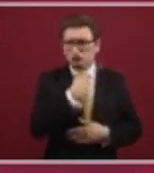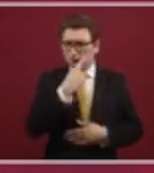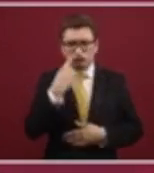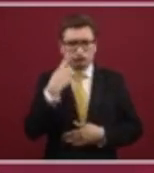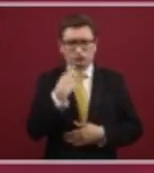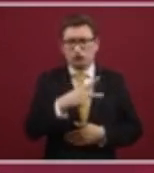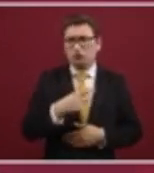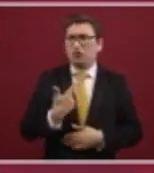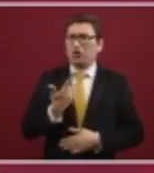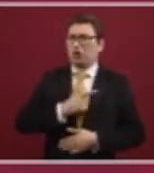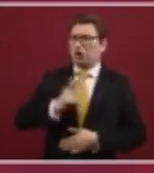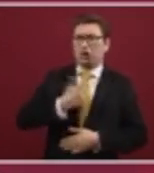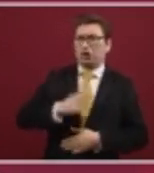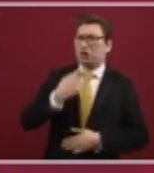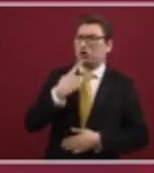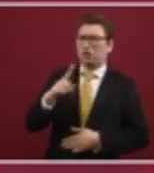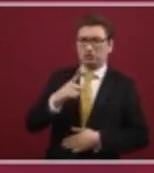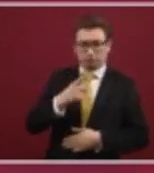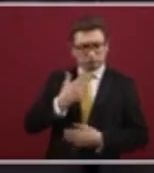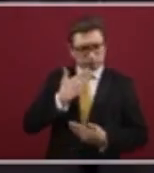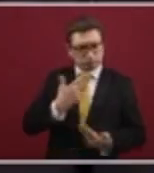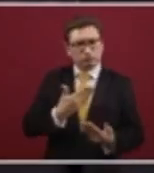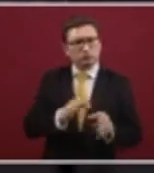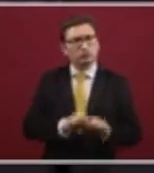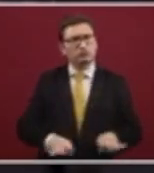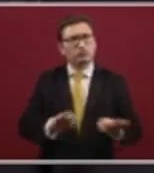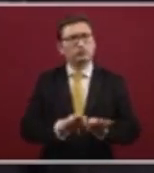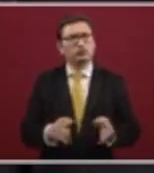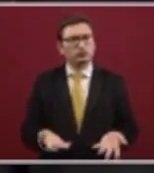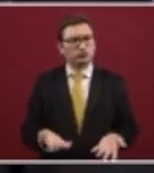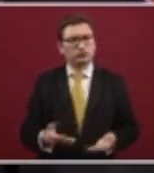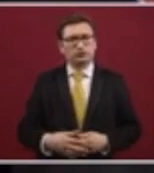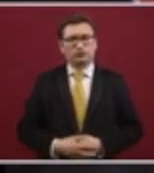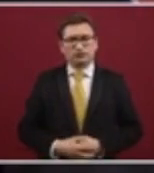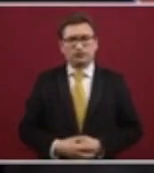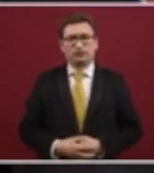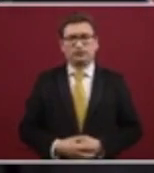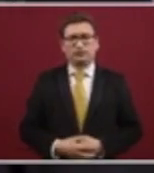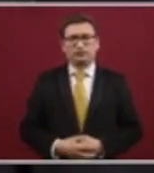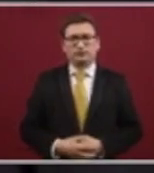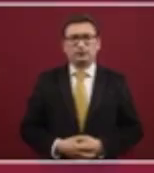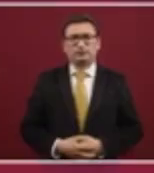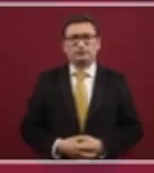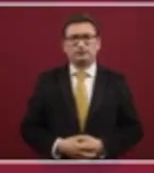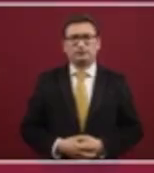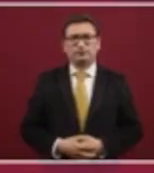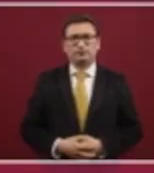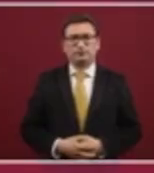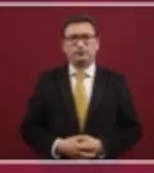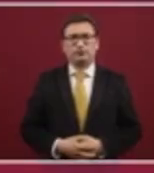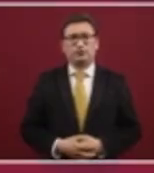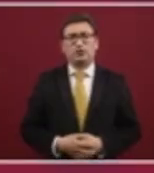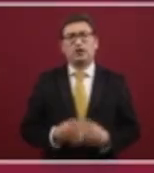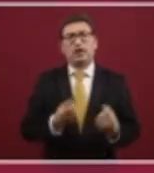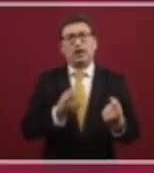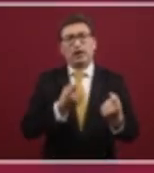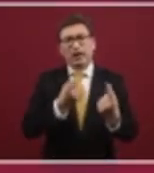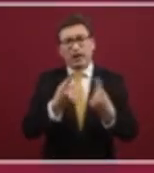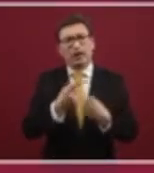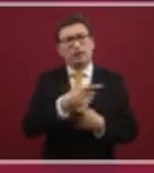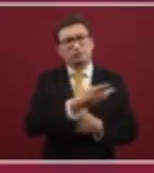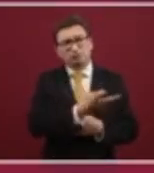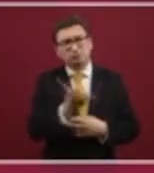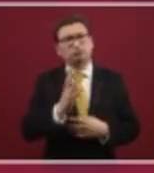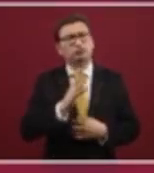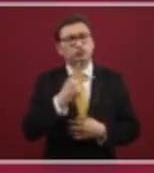Eso es importante, que algunos tienen otra visión,